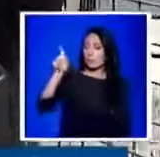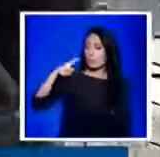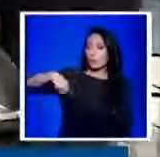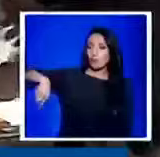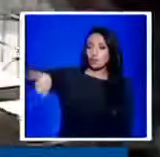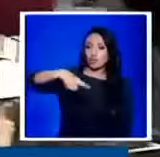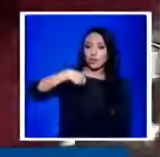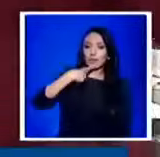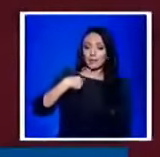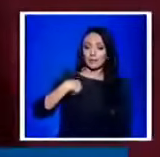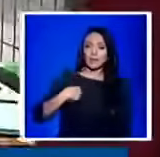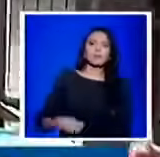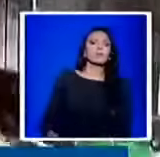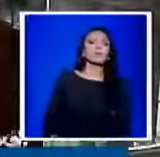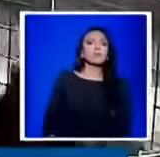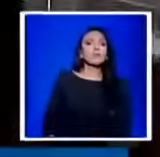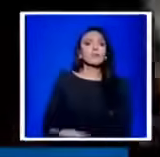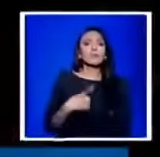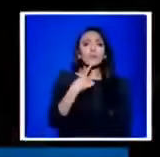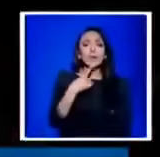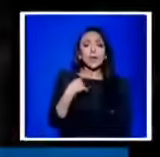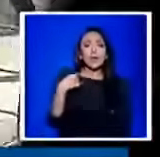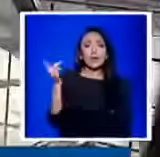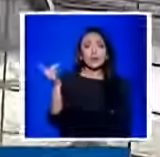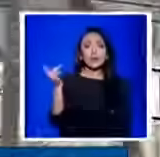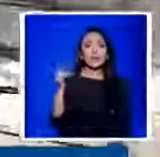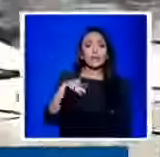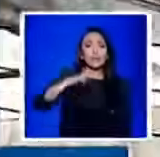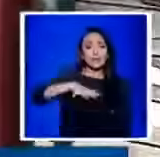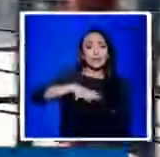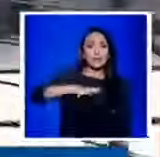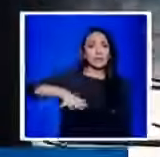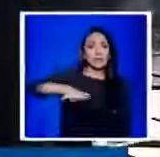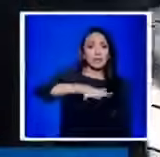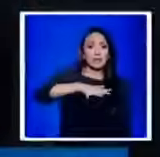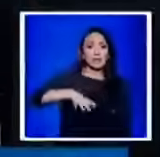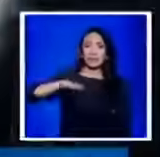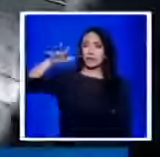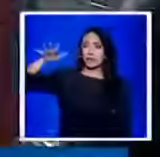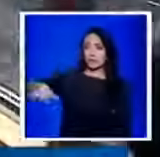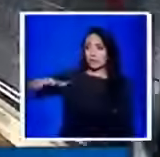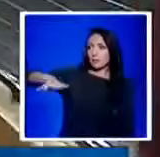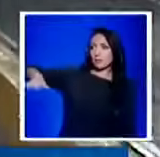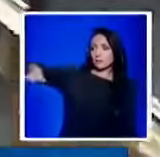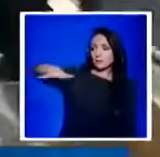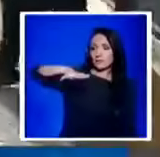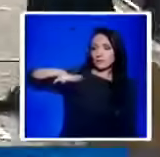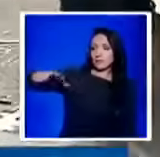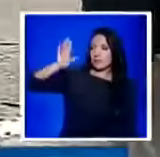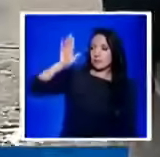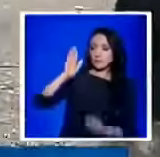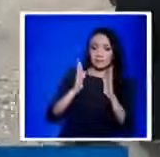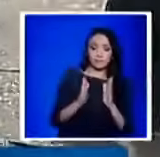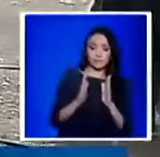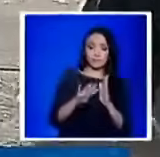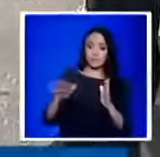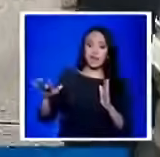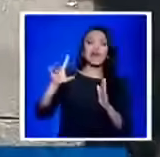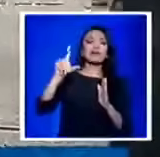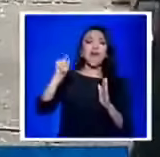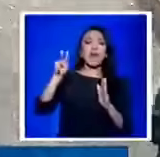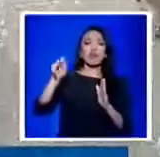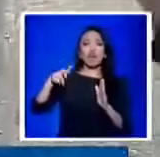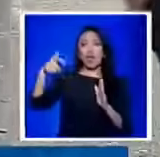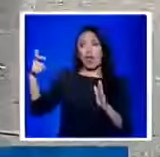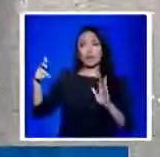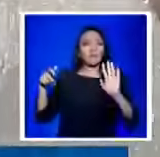de la zona. Hablaríamos que este punto une tanto al sector de Llano Grande con la